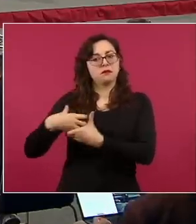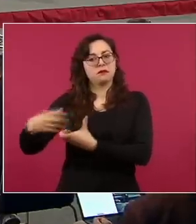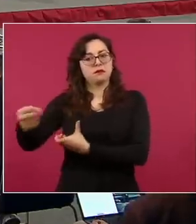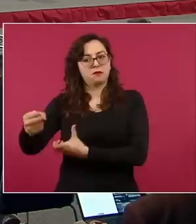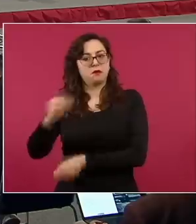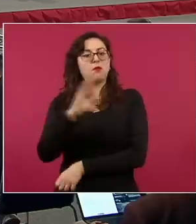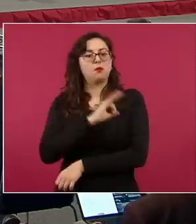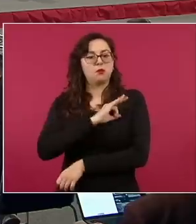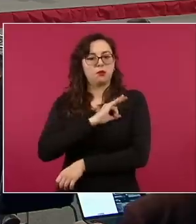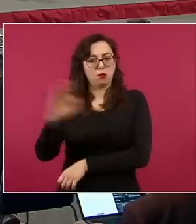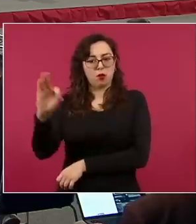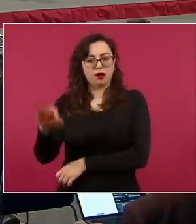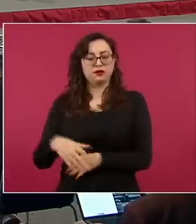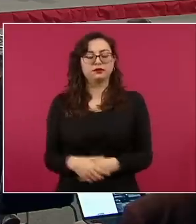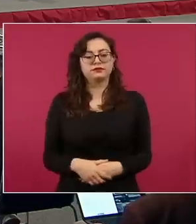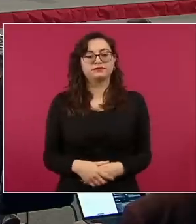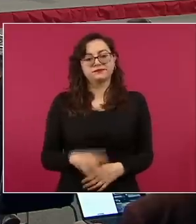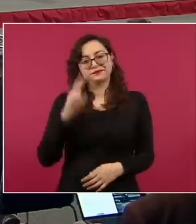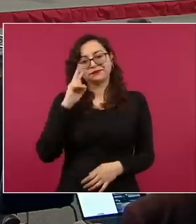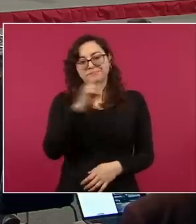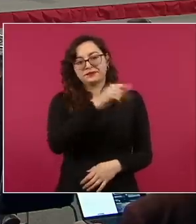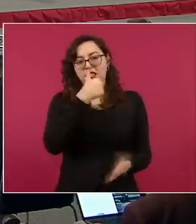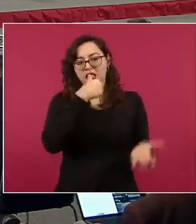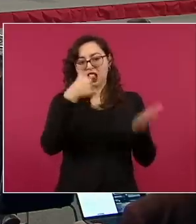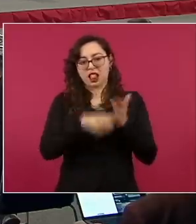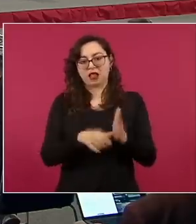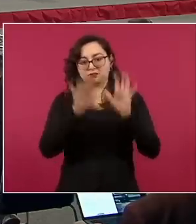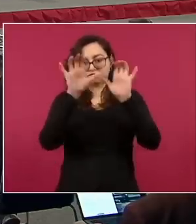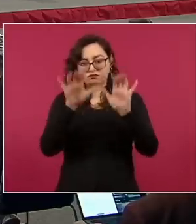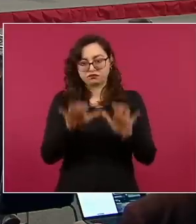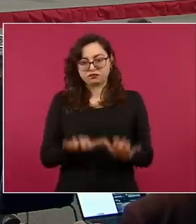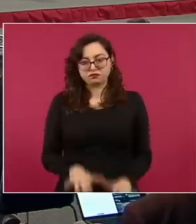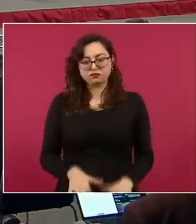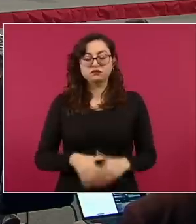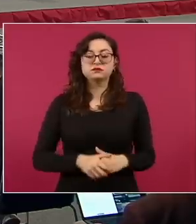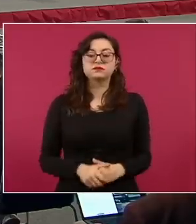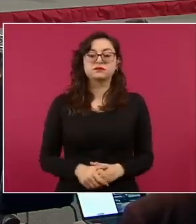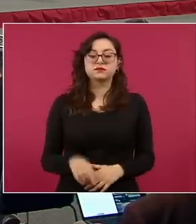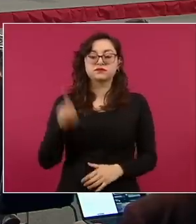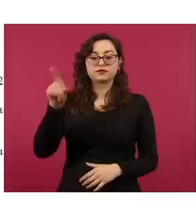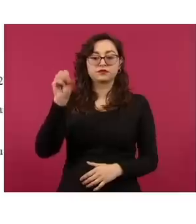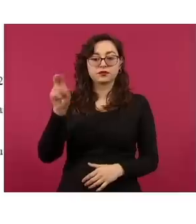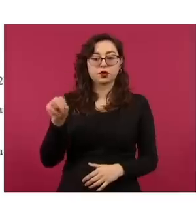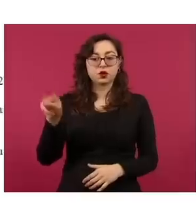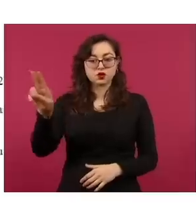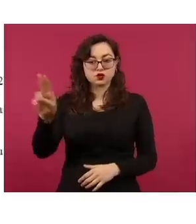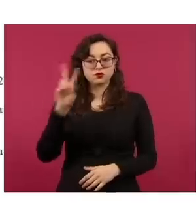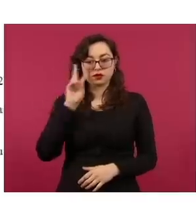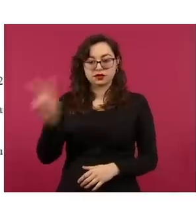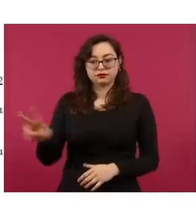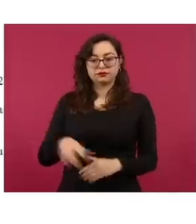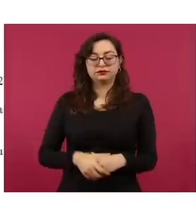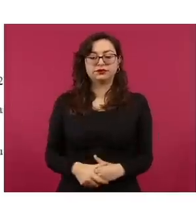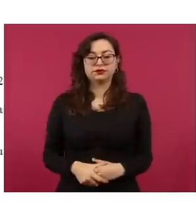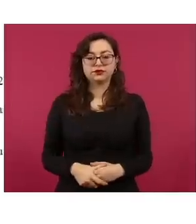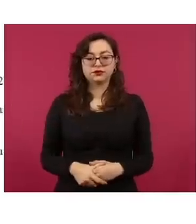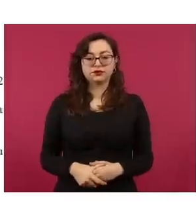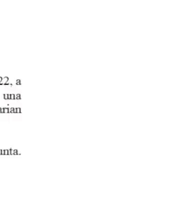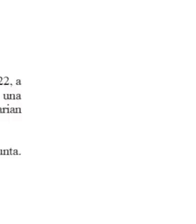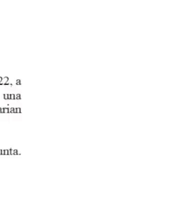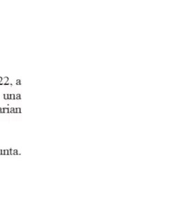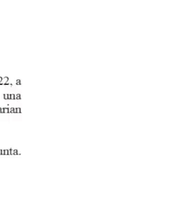Esta es la comunicación que tenemos al día de hoy, en donde acusan su recibo de la nota verbal que les enviamos.